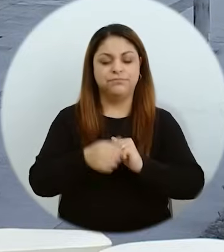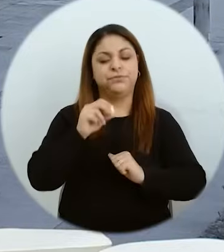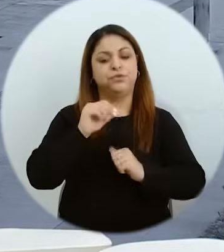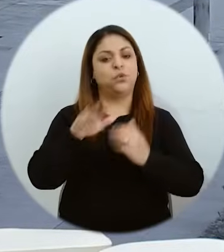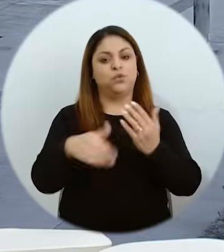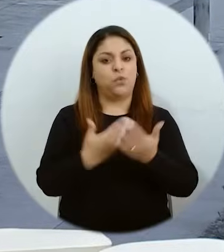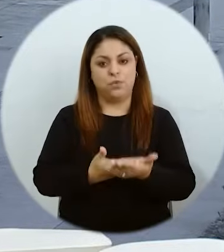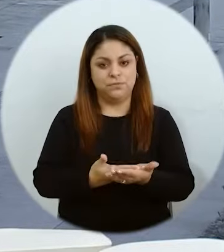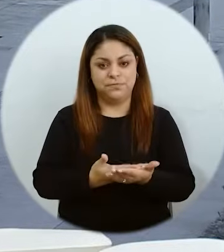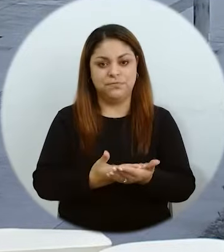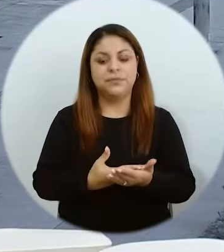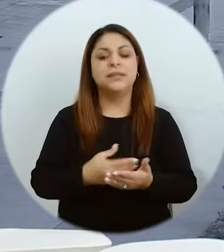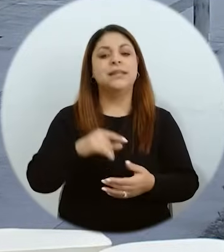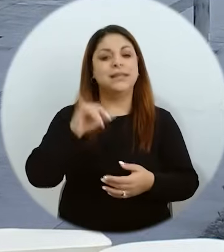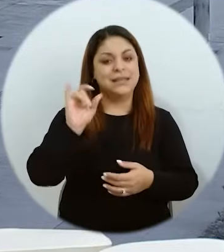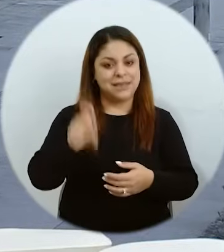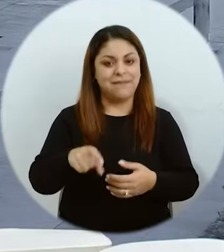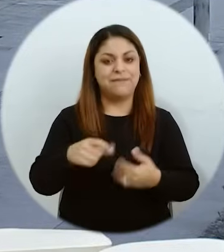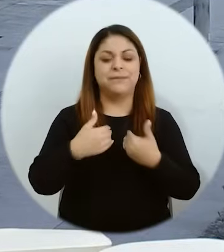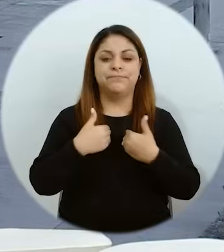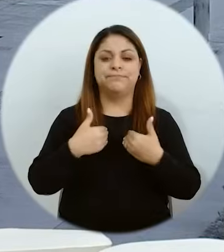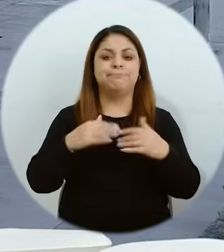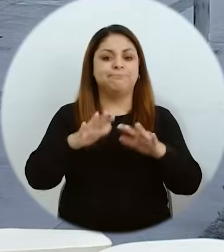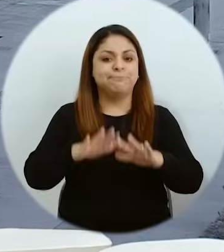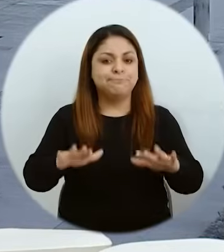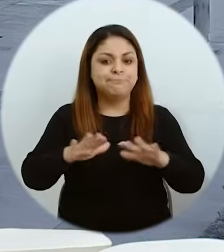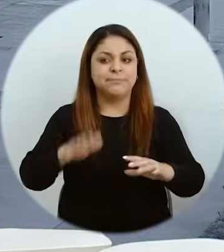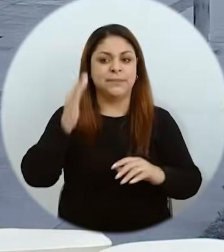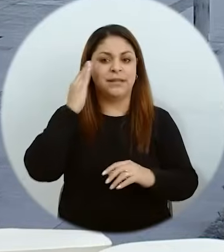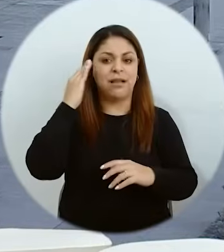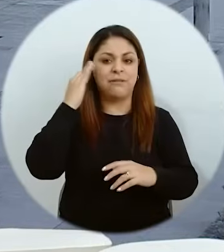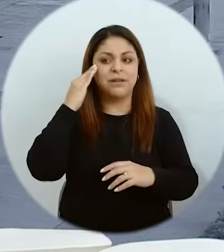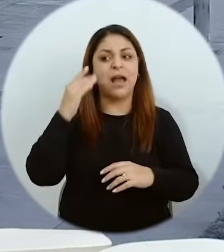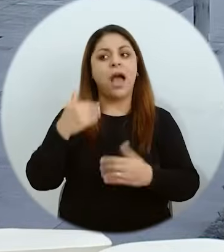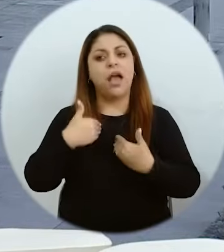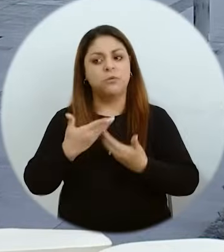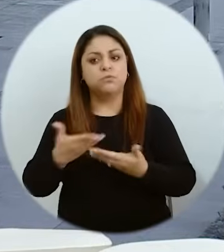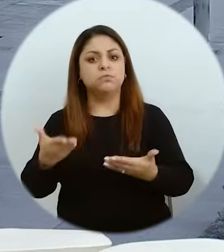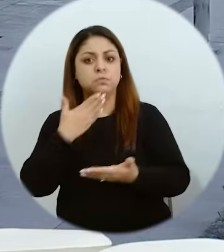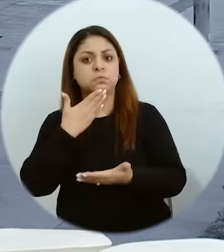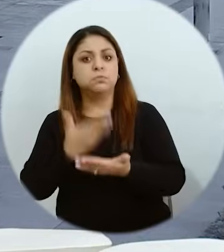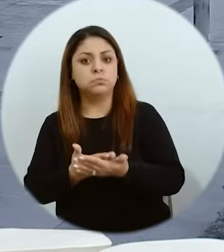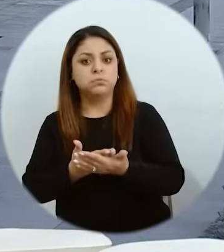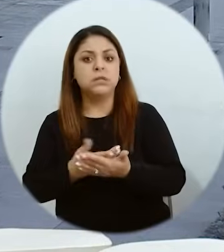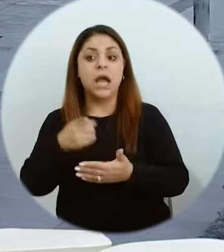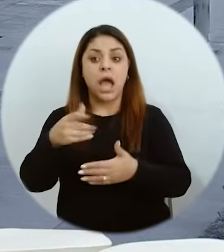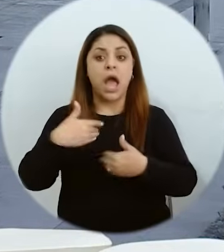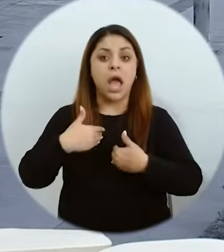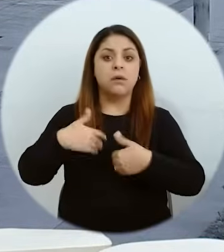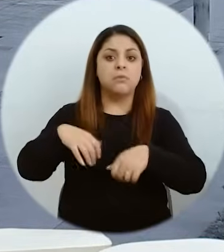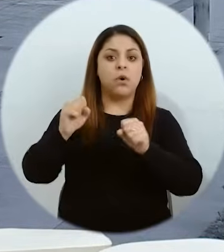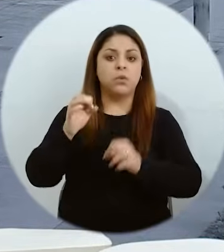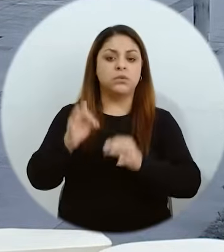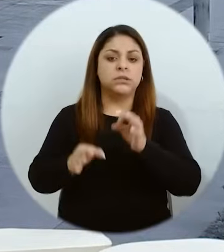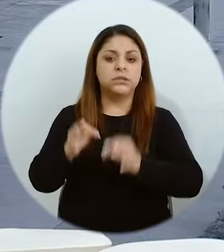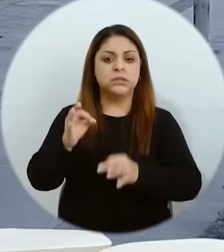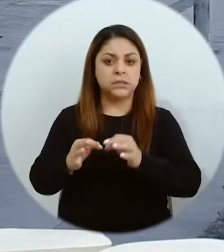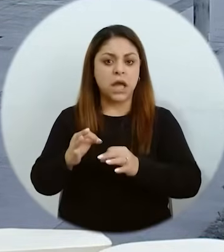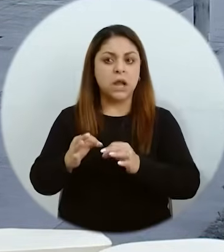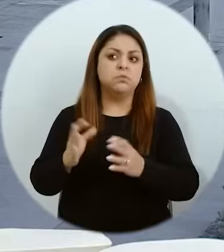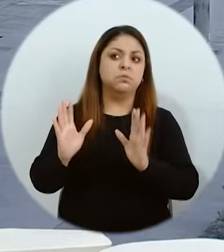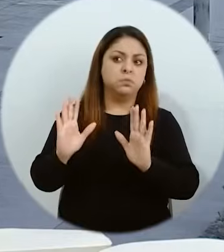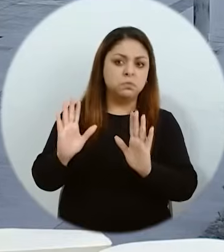cambiar. No todo. Y ahí hay que tener tranquilidad y saber que hay cosas que se han hecho bien. Tenemos un Poder